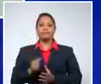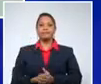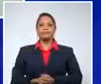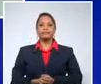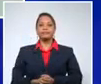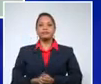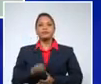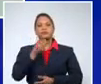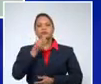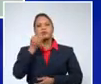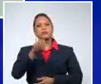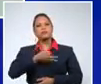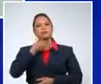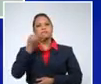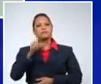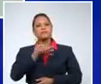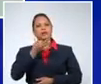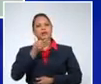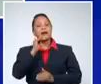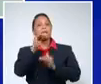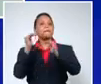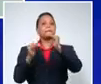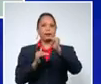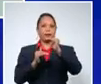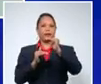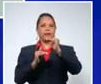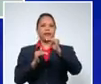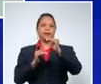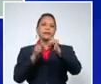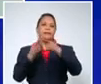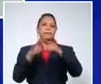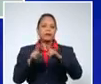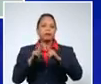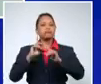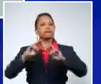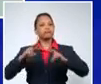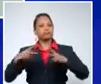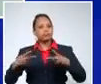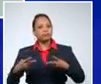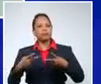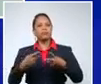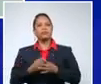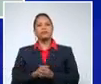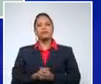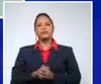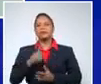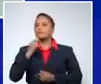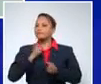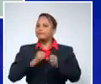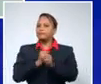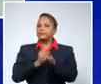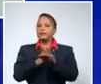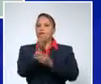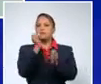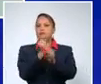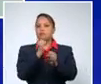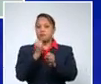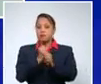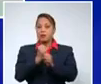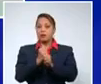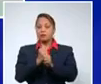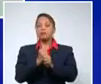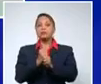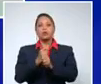es baja, pero de todas formas siempre reitero que trabaja todo el